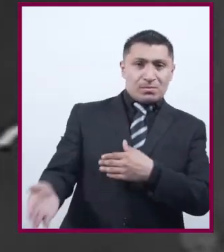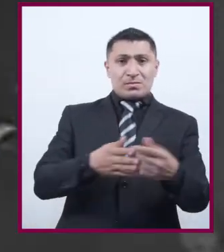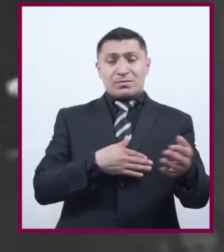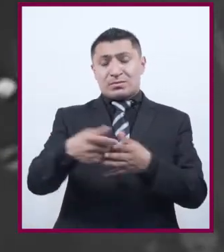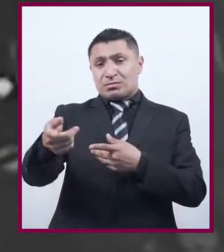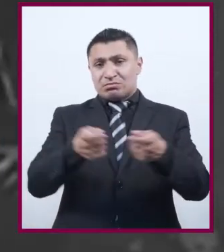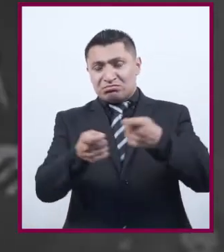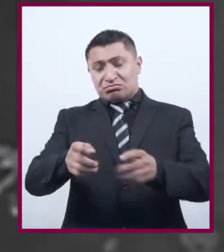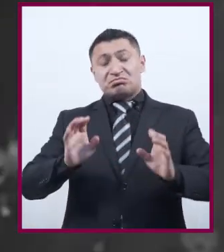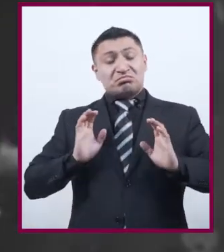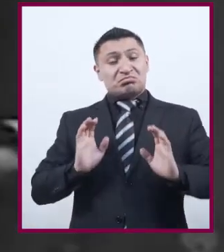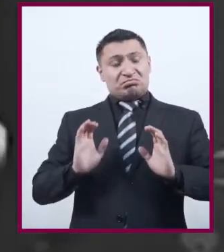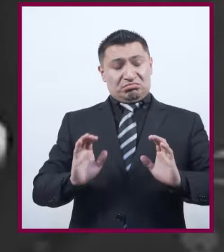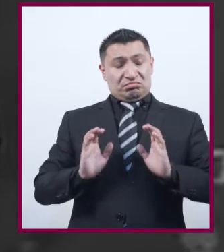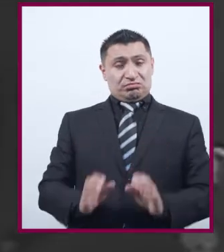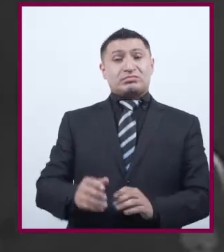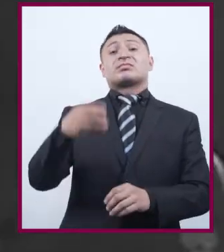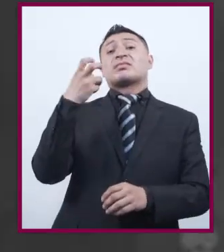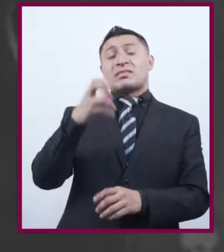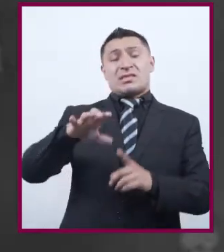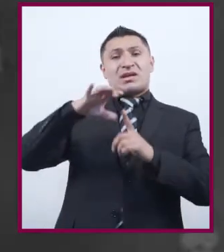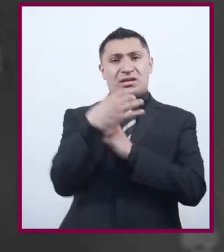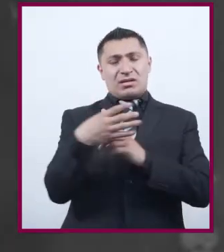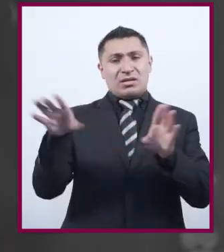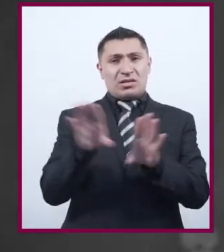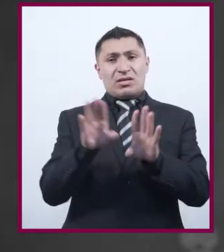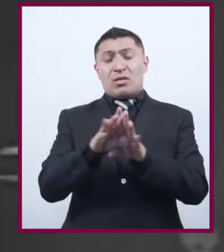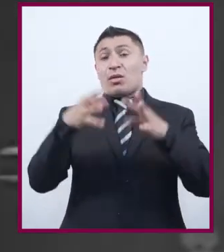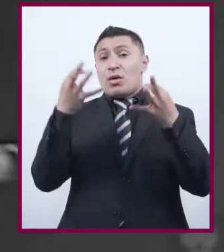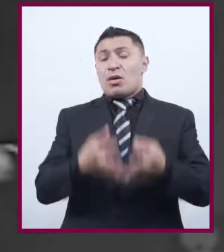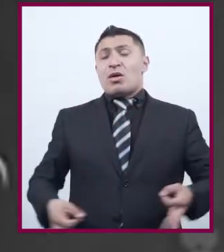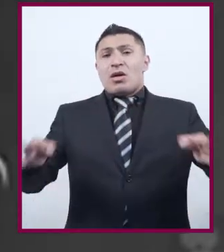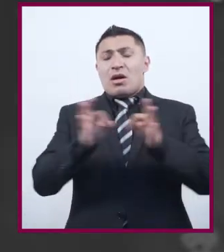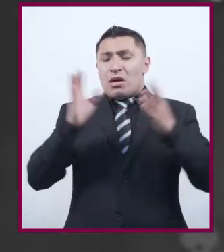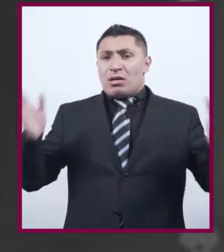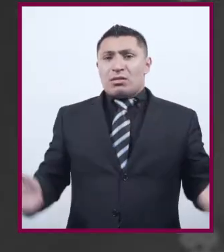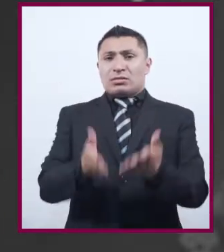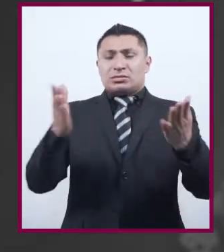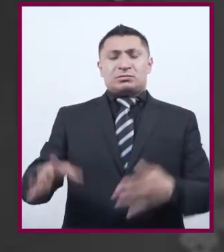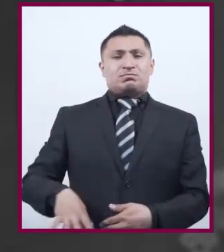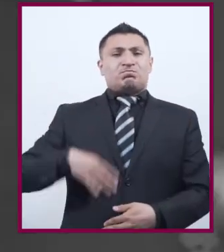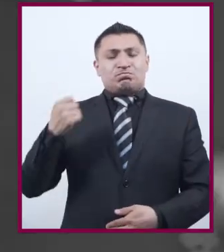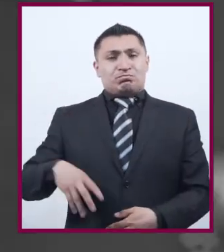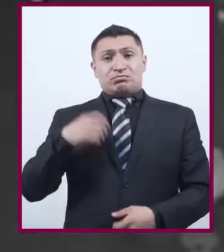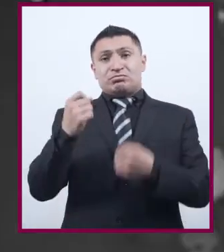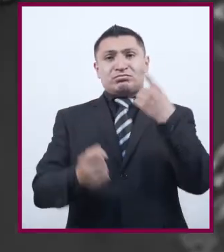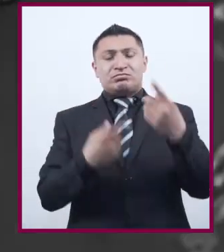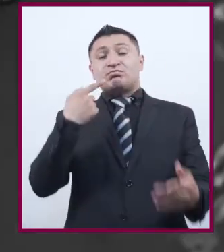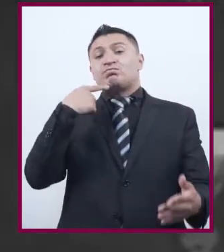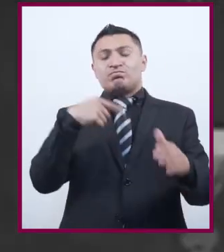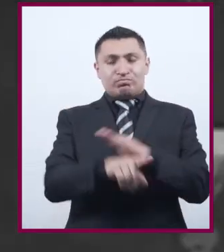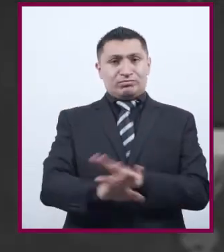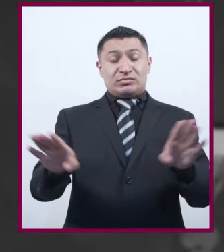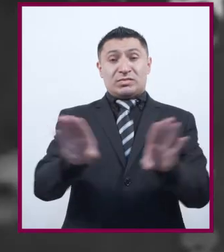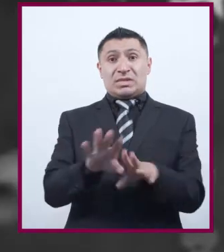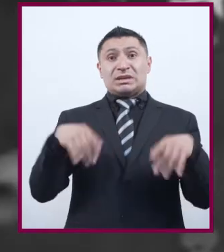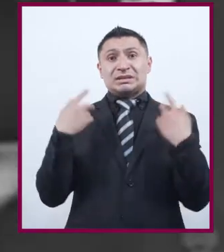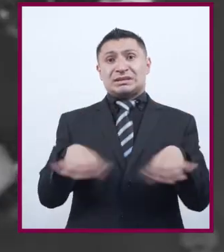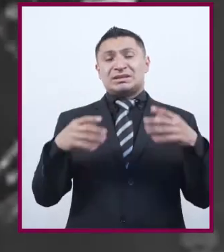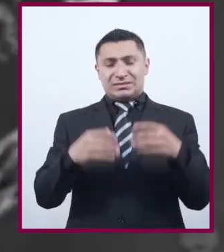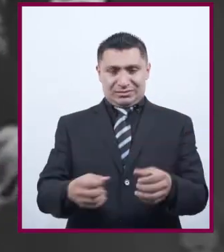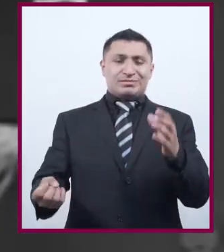las posturas moderada y conservadora, estos congresos dieron un fuerte impulso a la lucha y algunas demandas